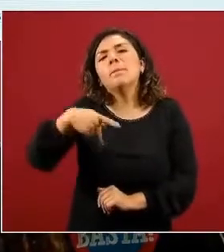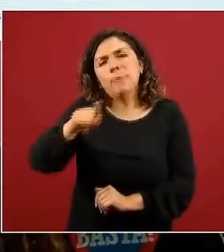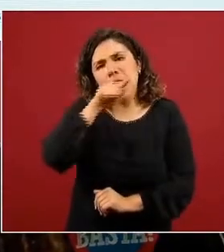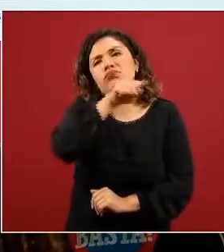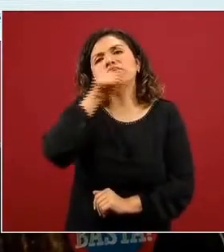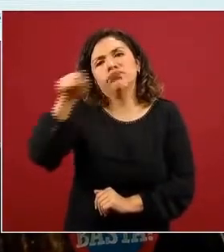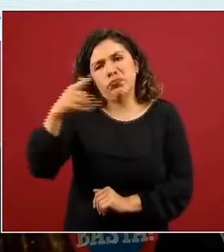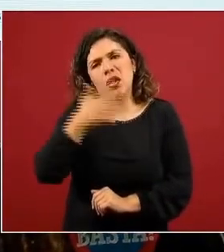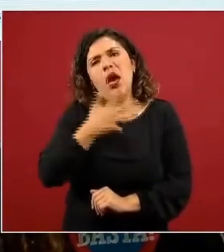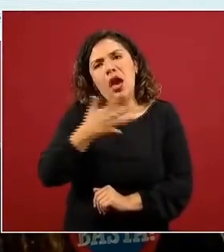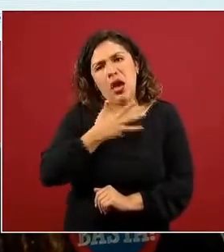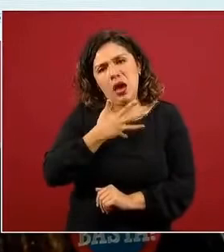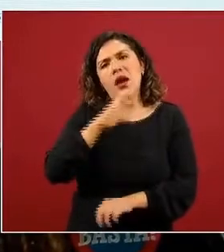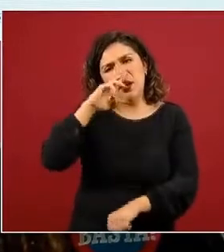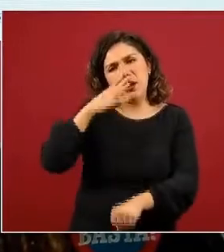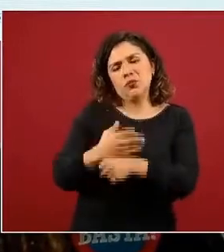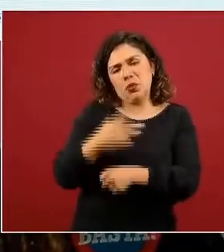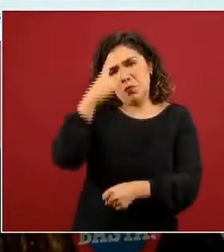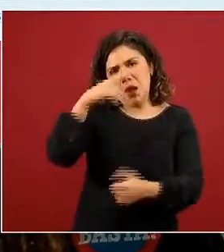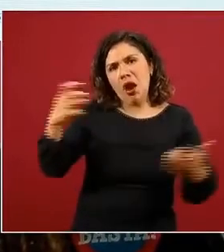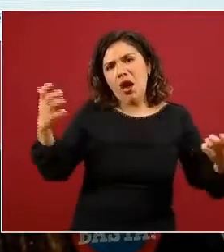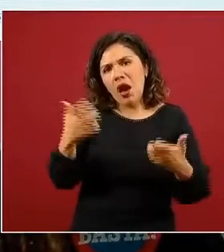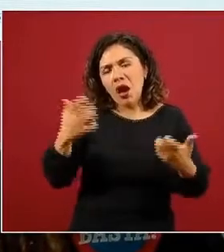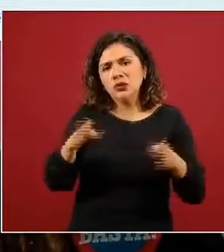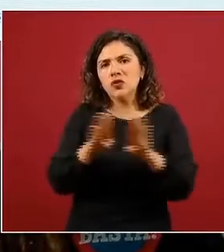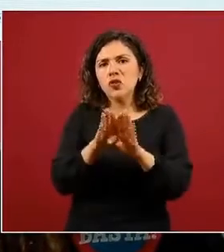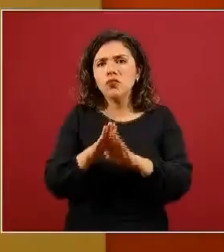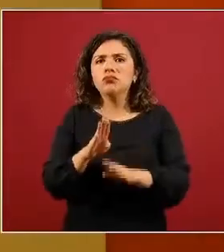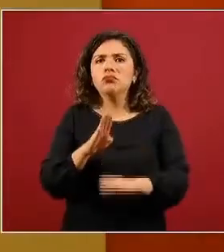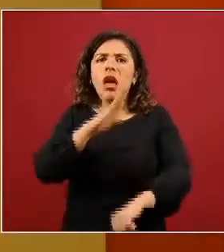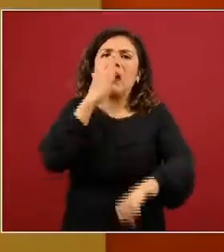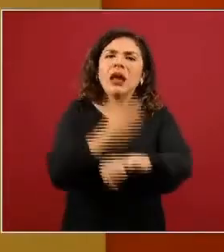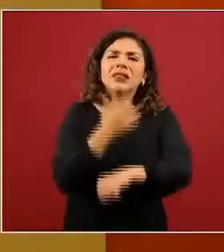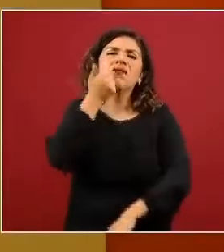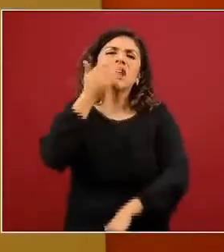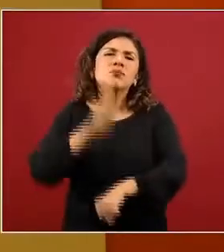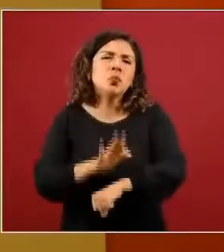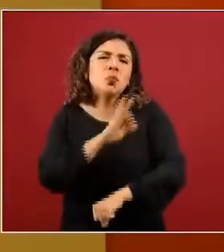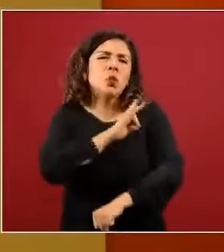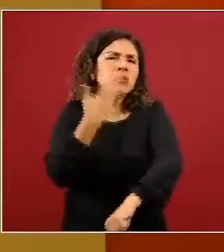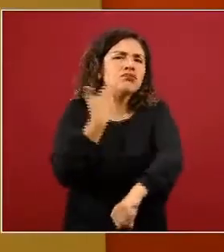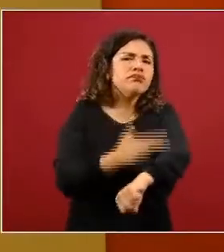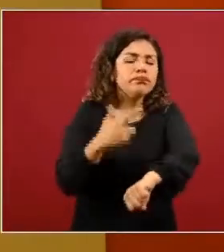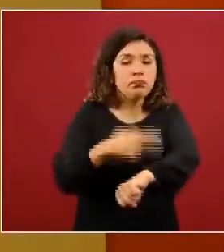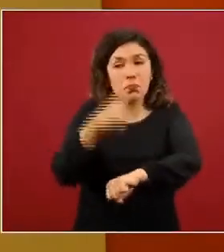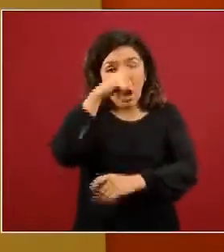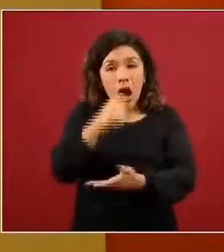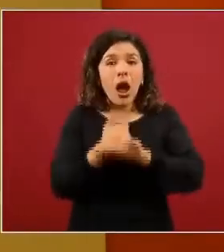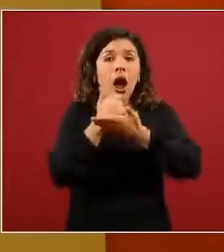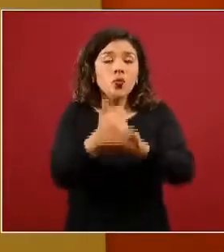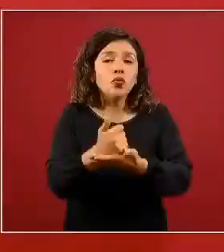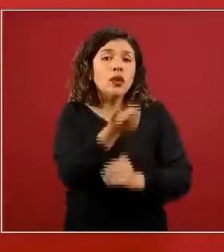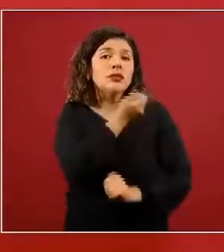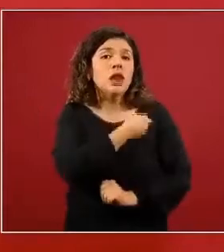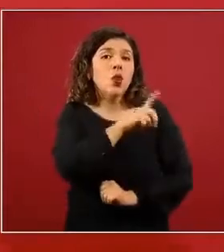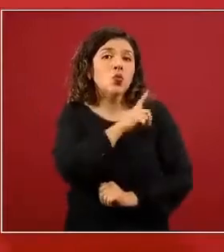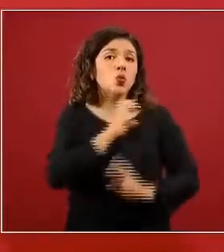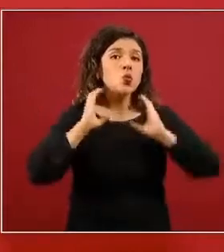luego, competencias para ejercer acciones administrativas que pueden ser favorables a la